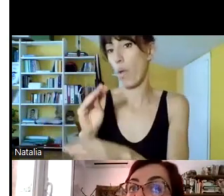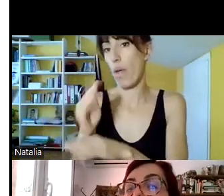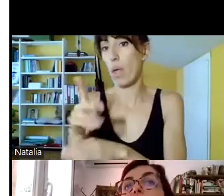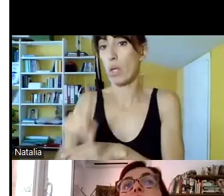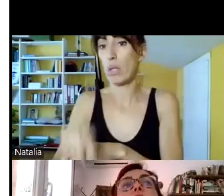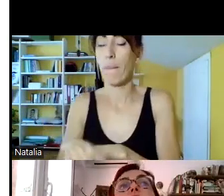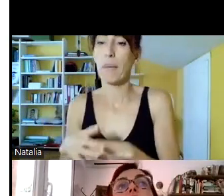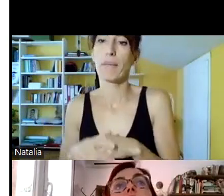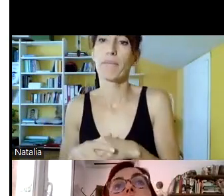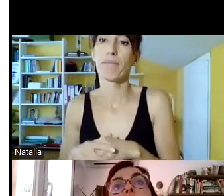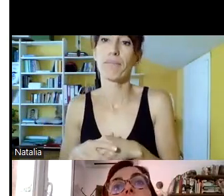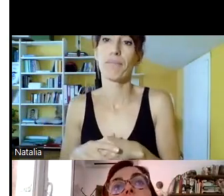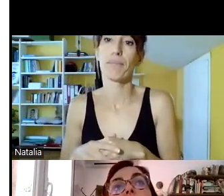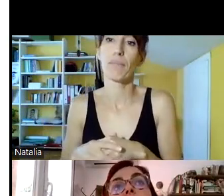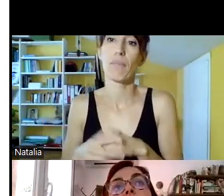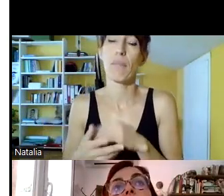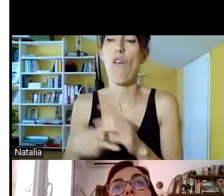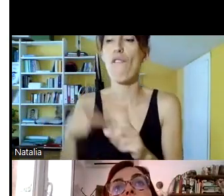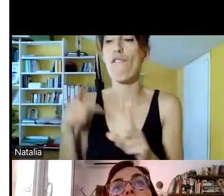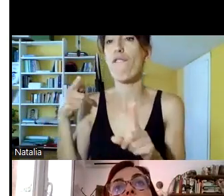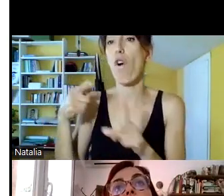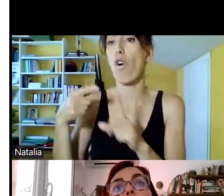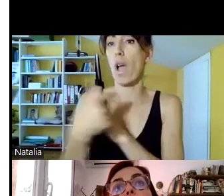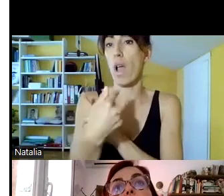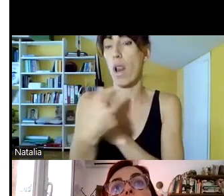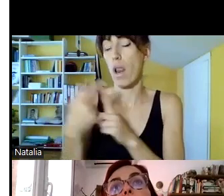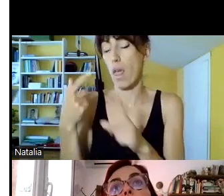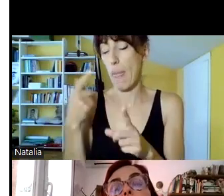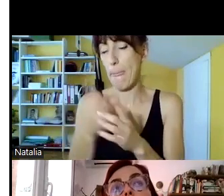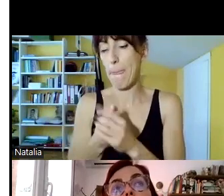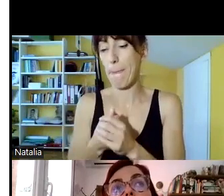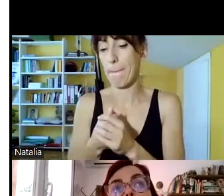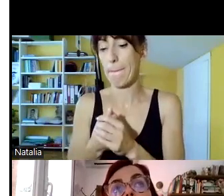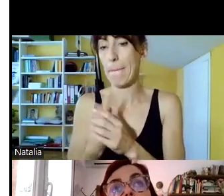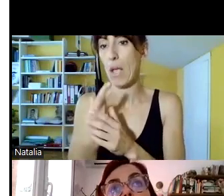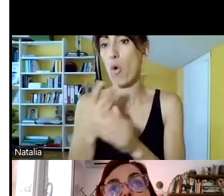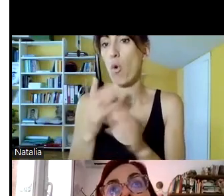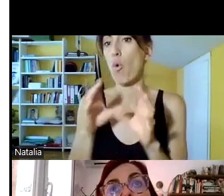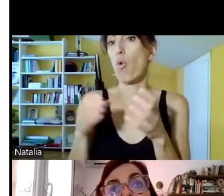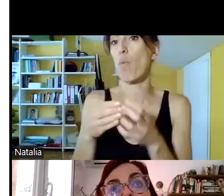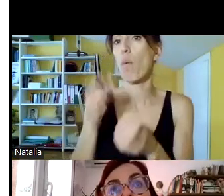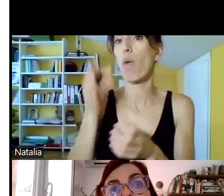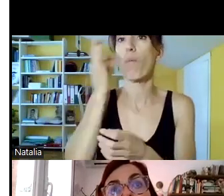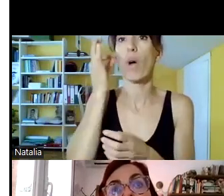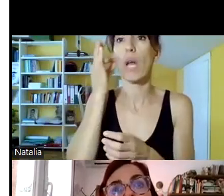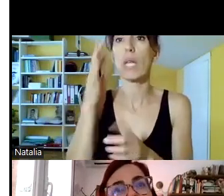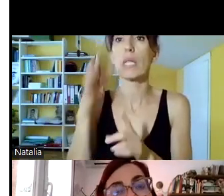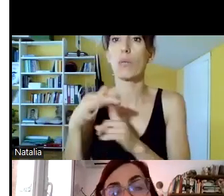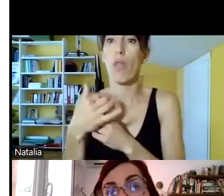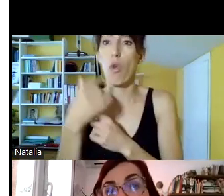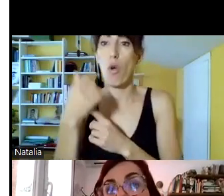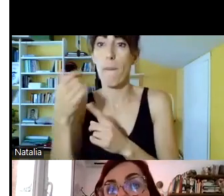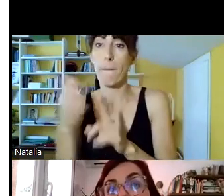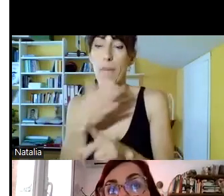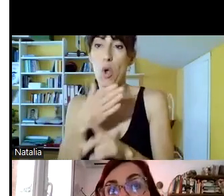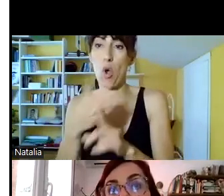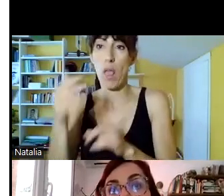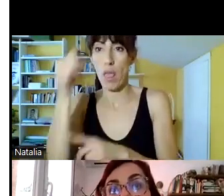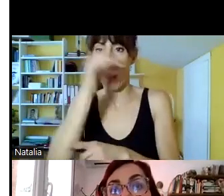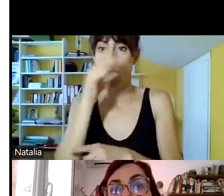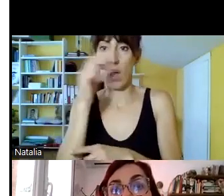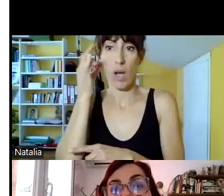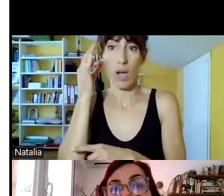los abordajes focales en el sentido de que un grupo de mujeres en situación de violencia de género es innegablemente